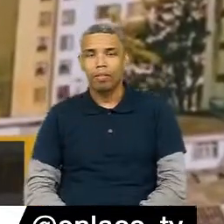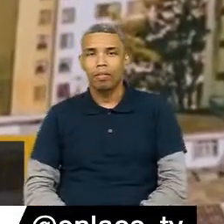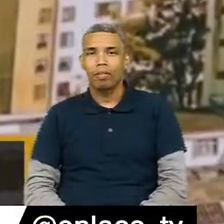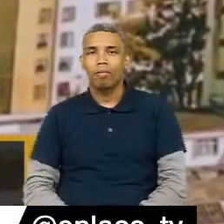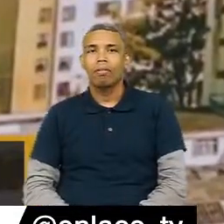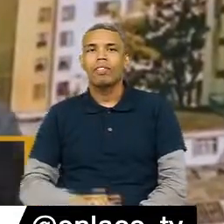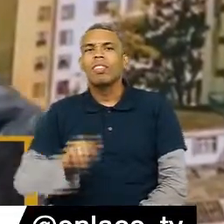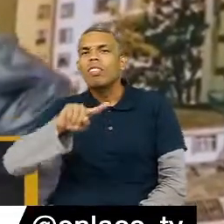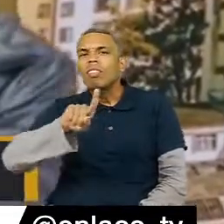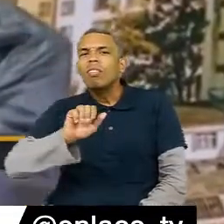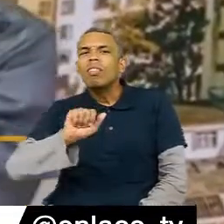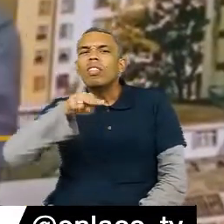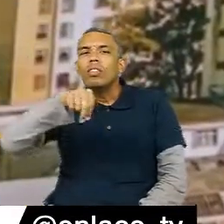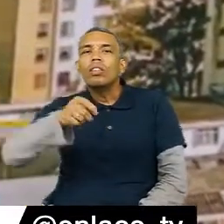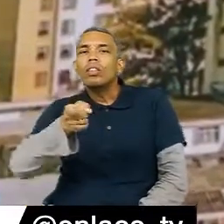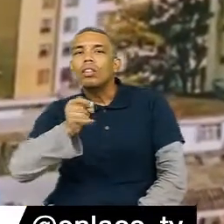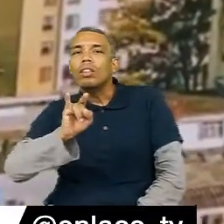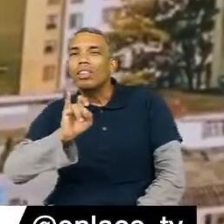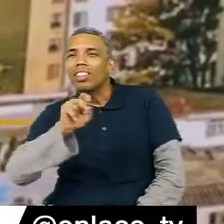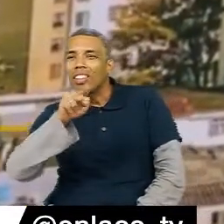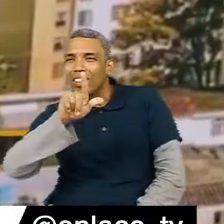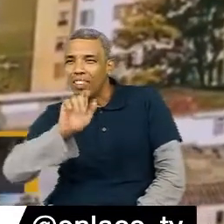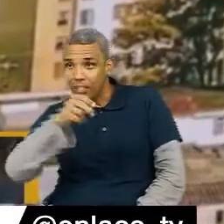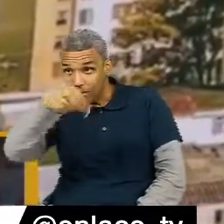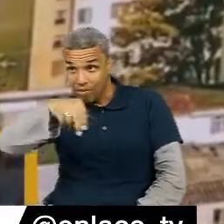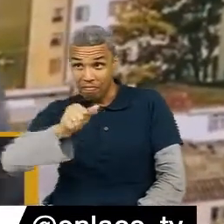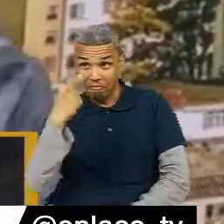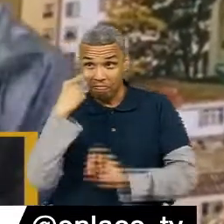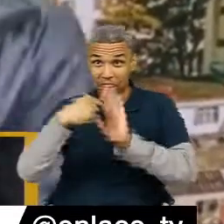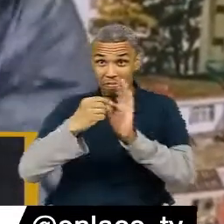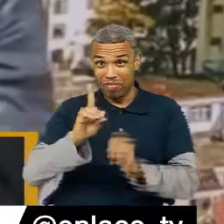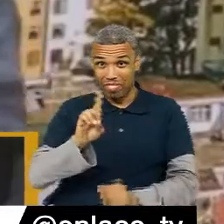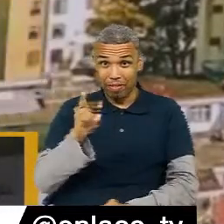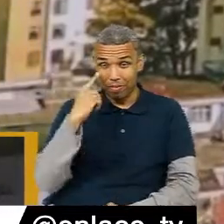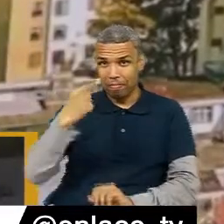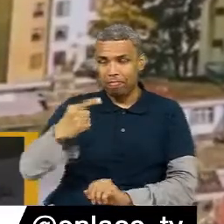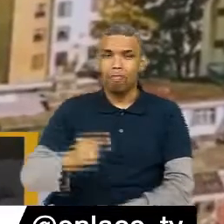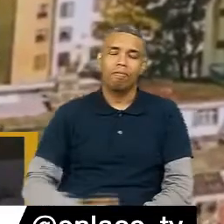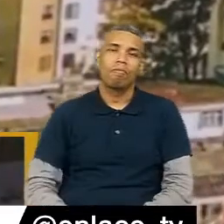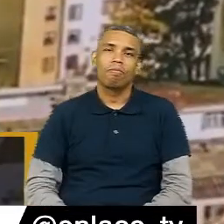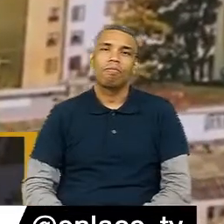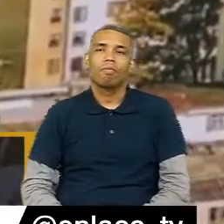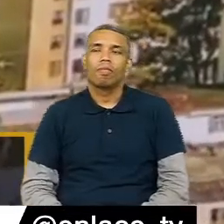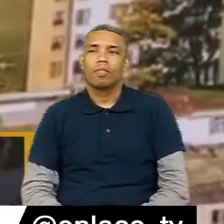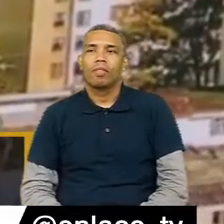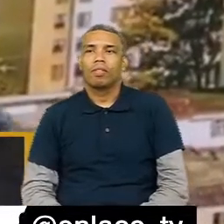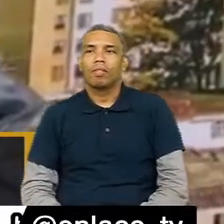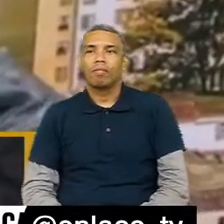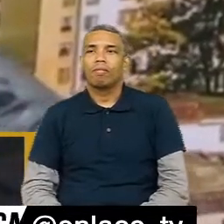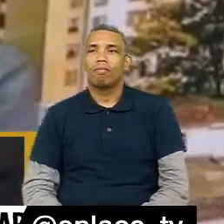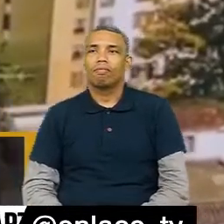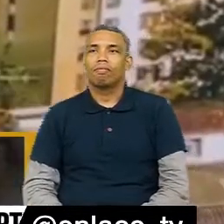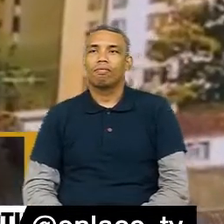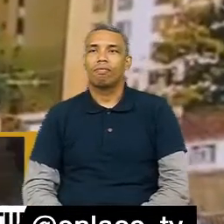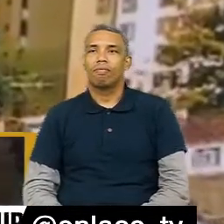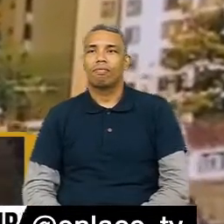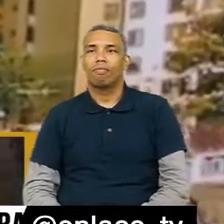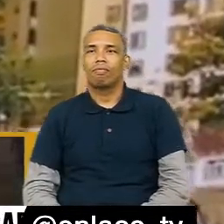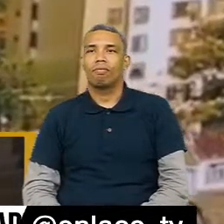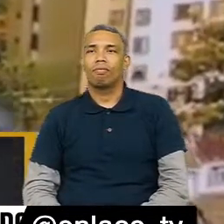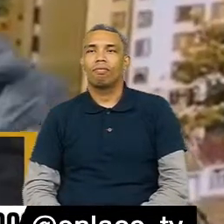que tu boca la mía rozó, que jugamos al amor a escondidas.